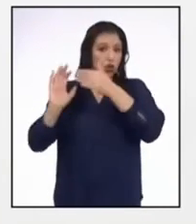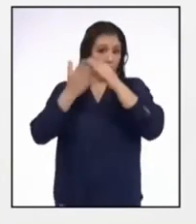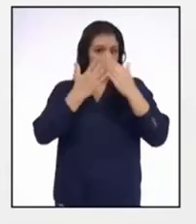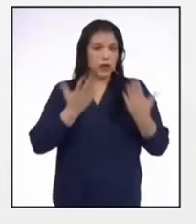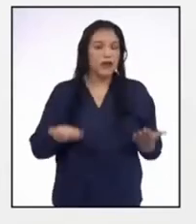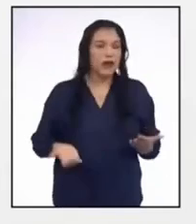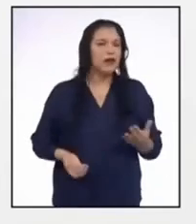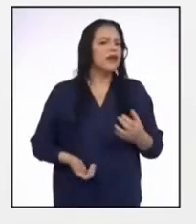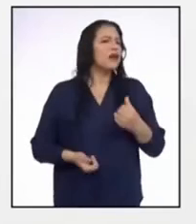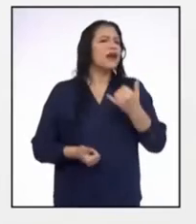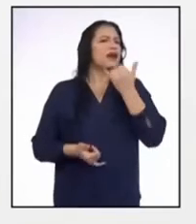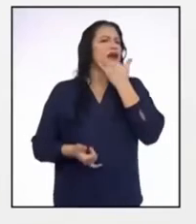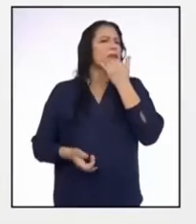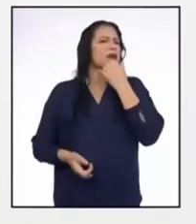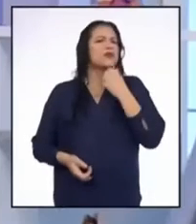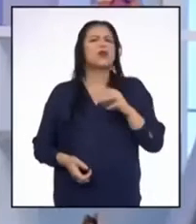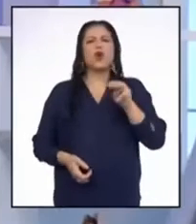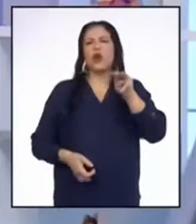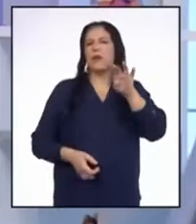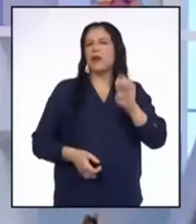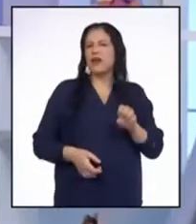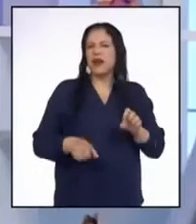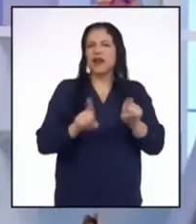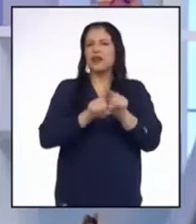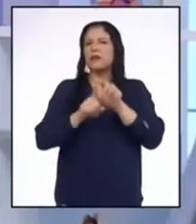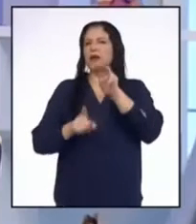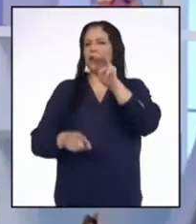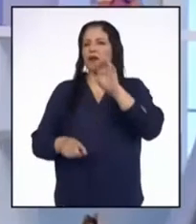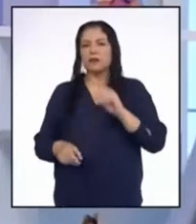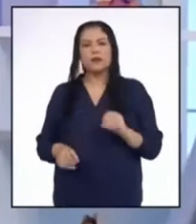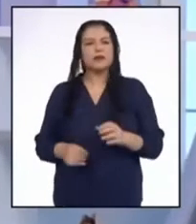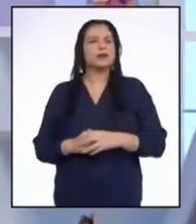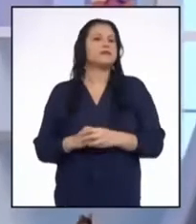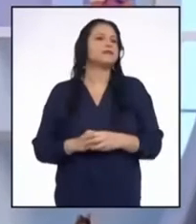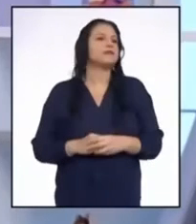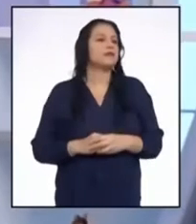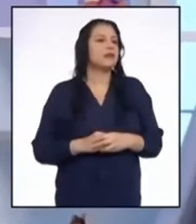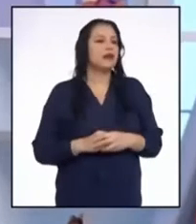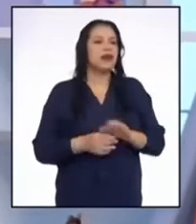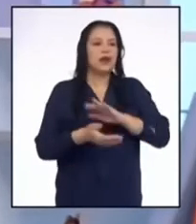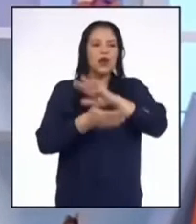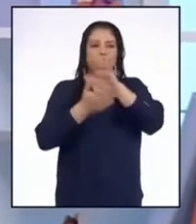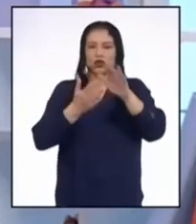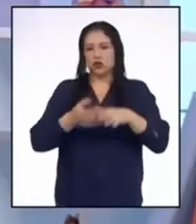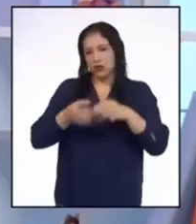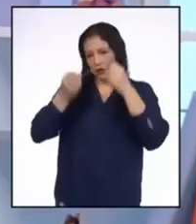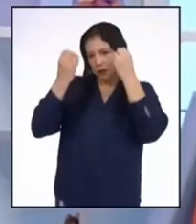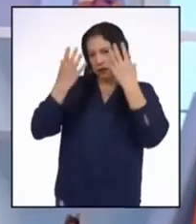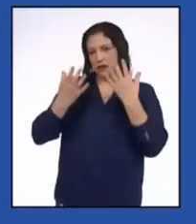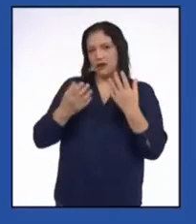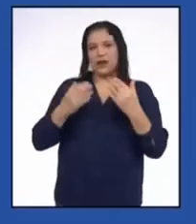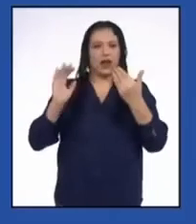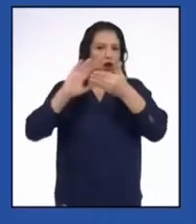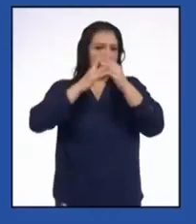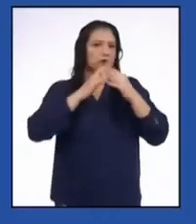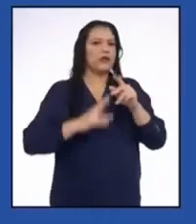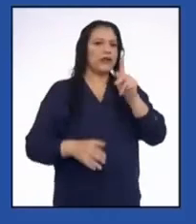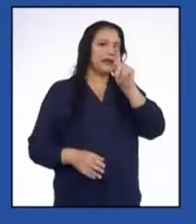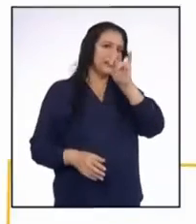con la mediana y la moda? Veámoslo desarrollado con los datos de la comunidad quichua.